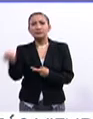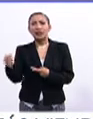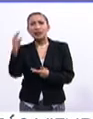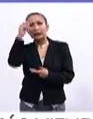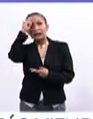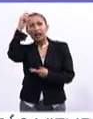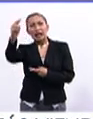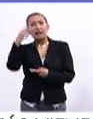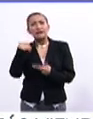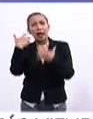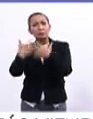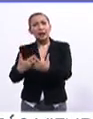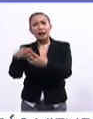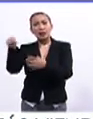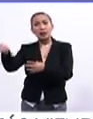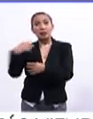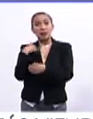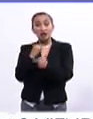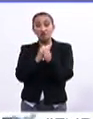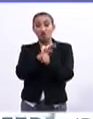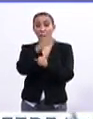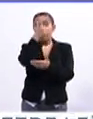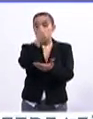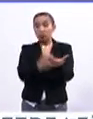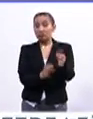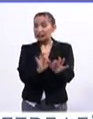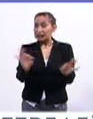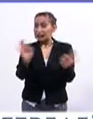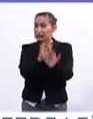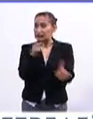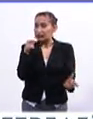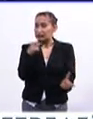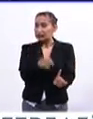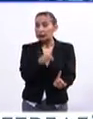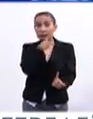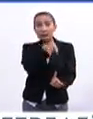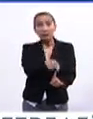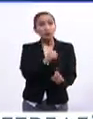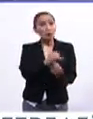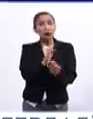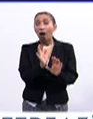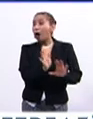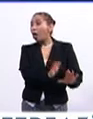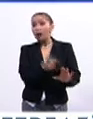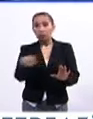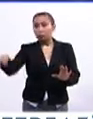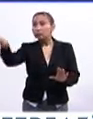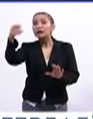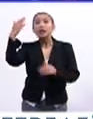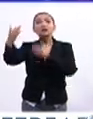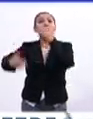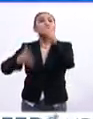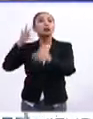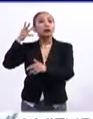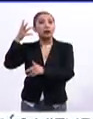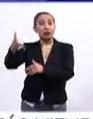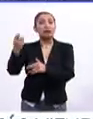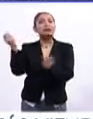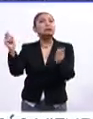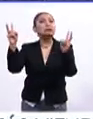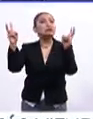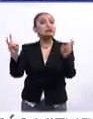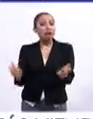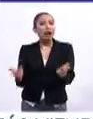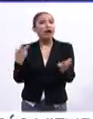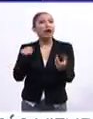inteligencia artificial. Los datos juegan un papel súper importante. Sin ellos no podemos concebir todo el adelanto que se ha hecho en las